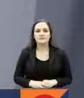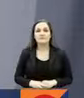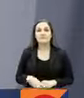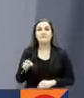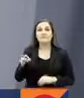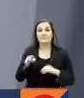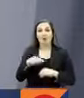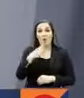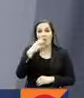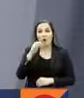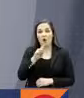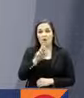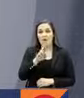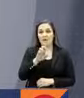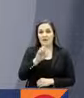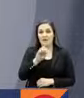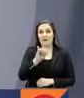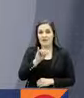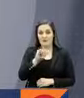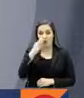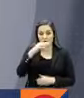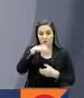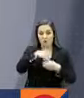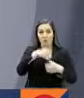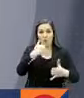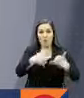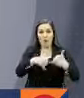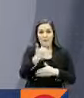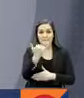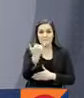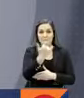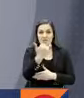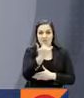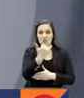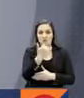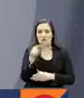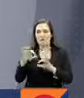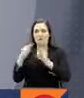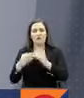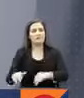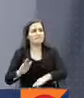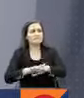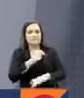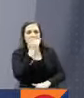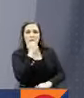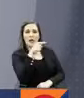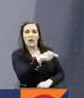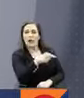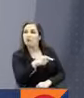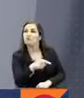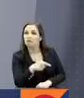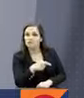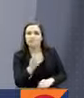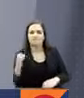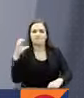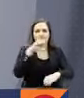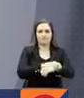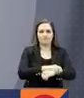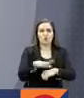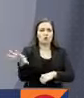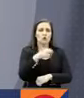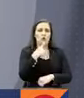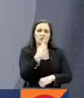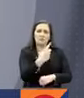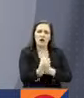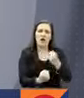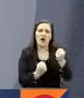familiares, Freddy Guarín, jugador de Millonarios, fue detenido en Medellín. El Club Azul y varias figuras del deporte le enviaron voces de